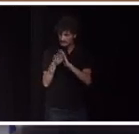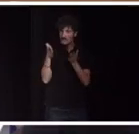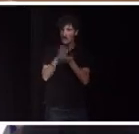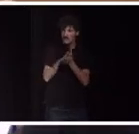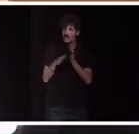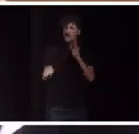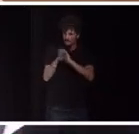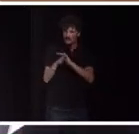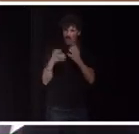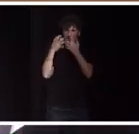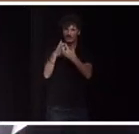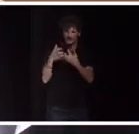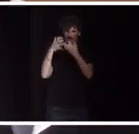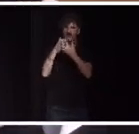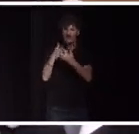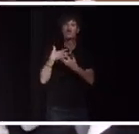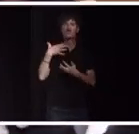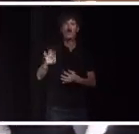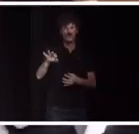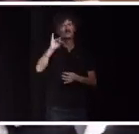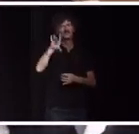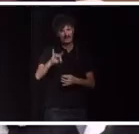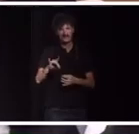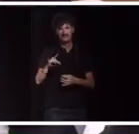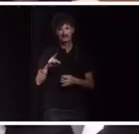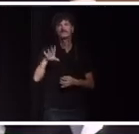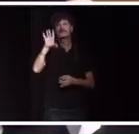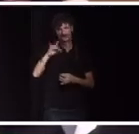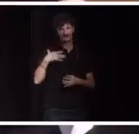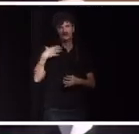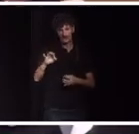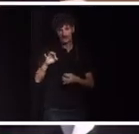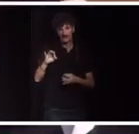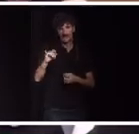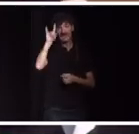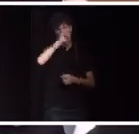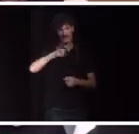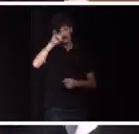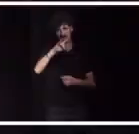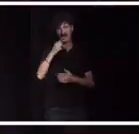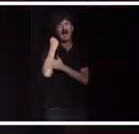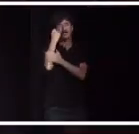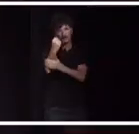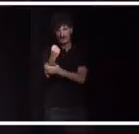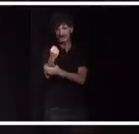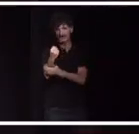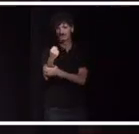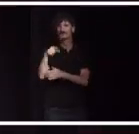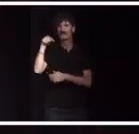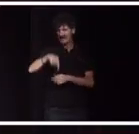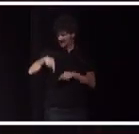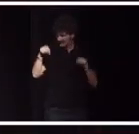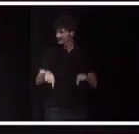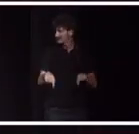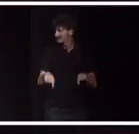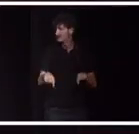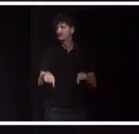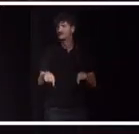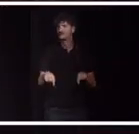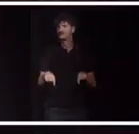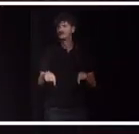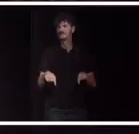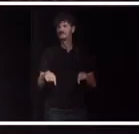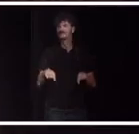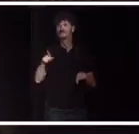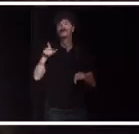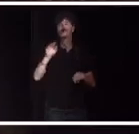que, compañeros, sí se puede, que el camino los marcamos cada uno de nosotros que estamos aquí, que aquí existe